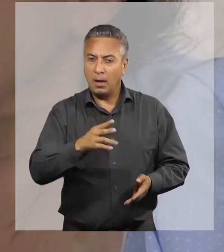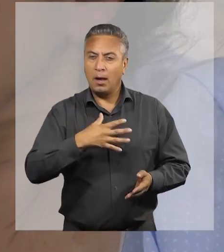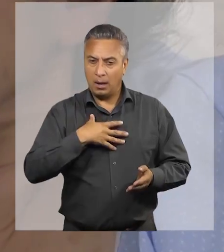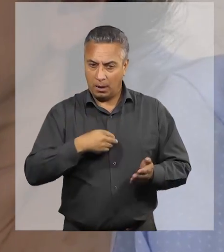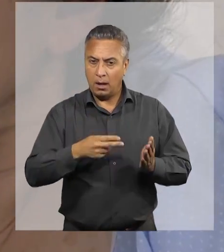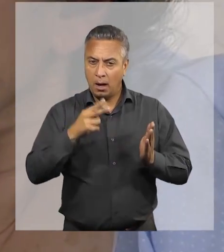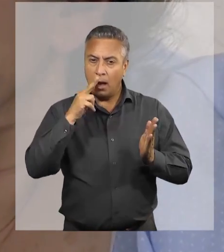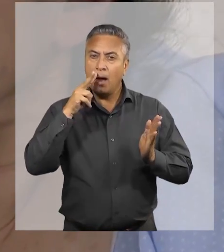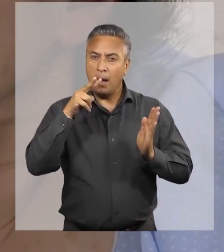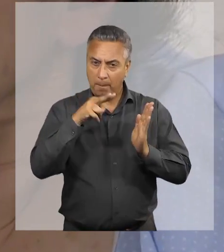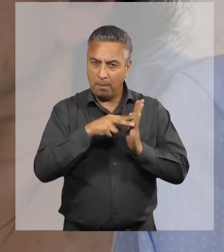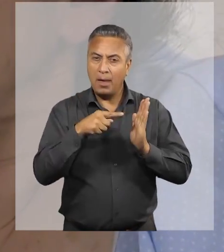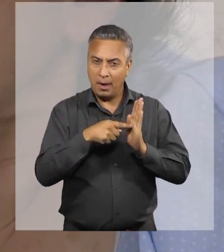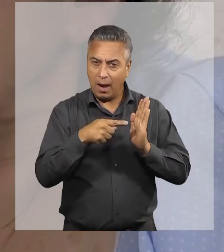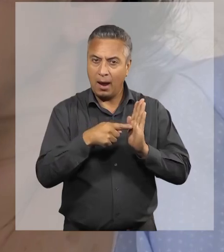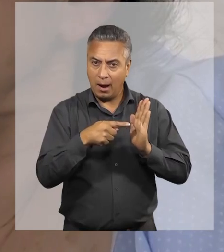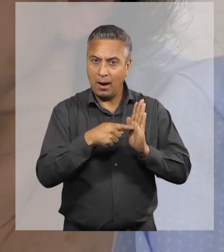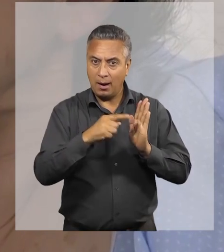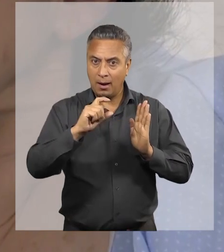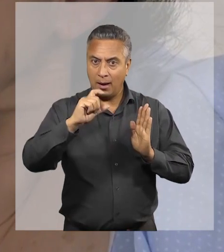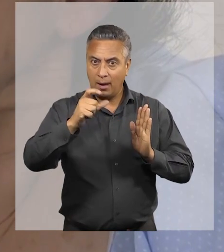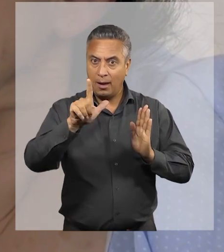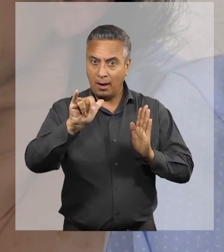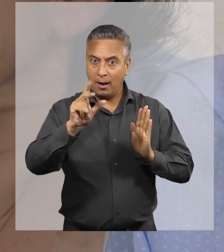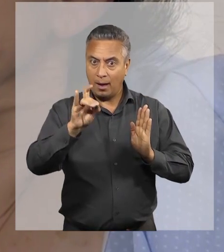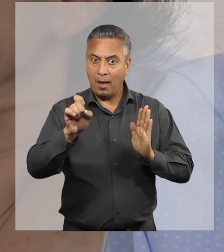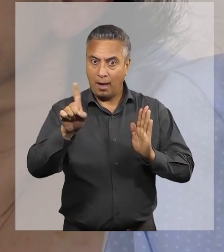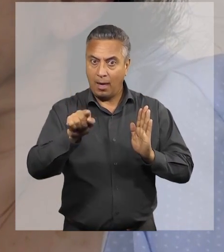Mira, hijo. Mira a la Gladys.